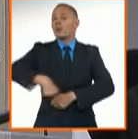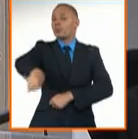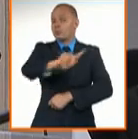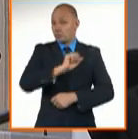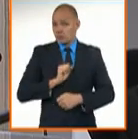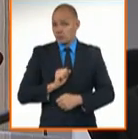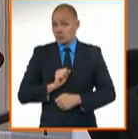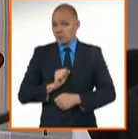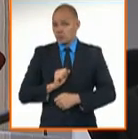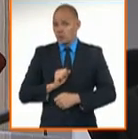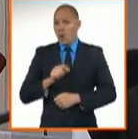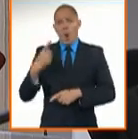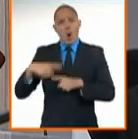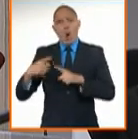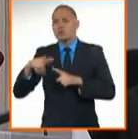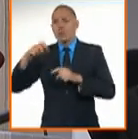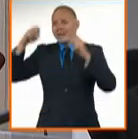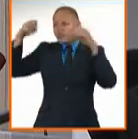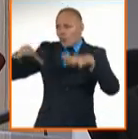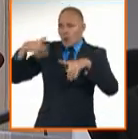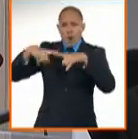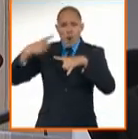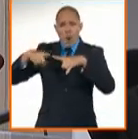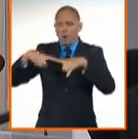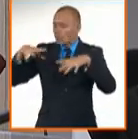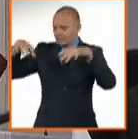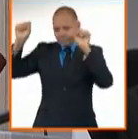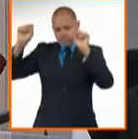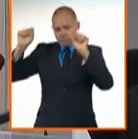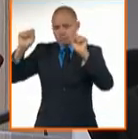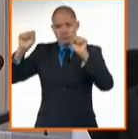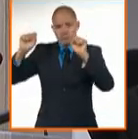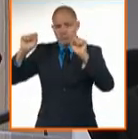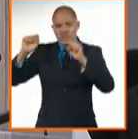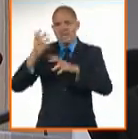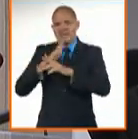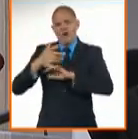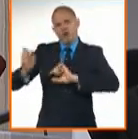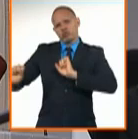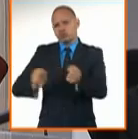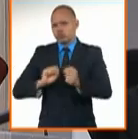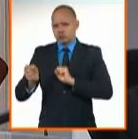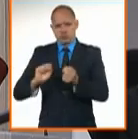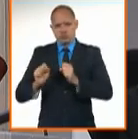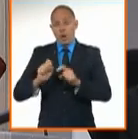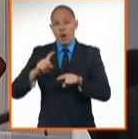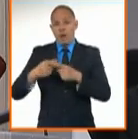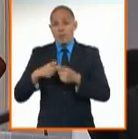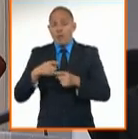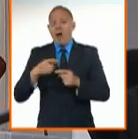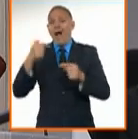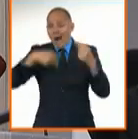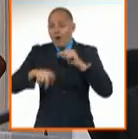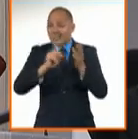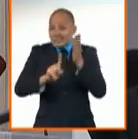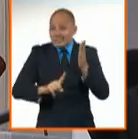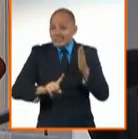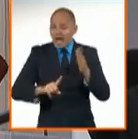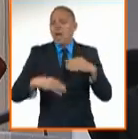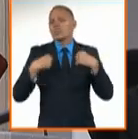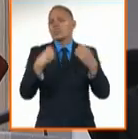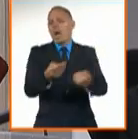producciones del sector estatal y los servicios que recibimos están justamente sus causas en